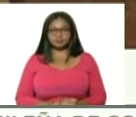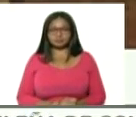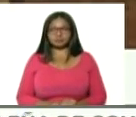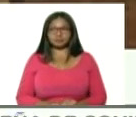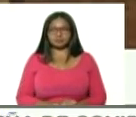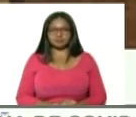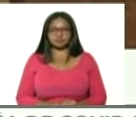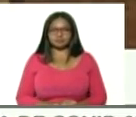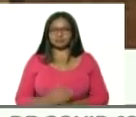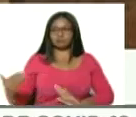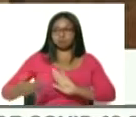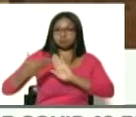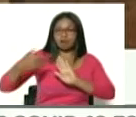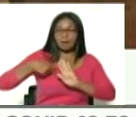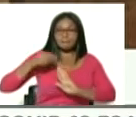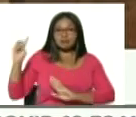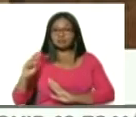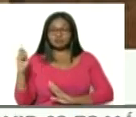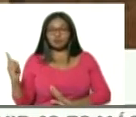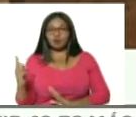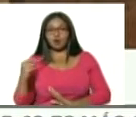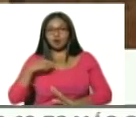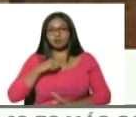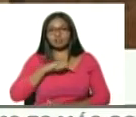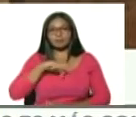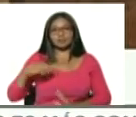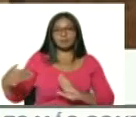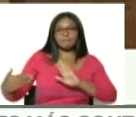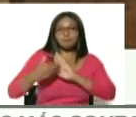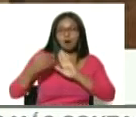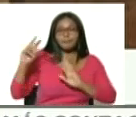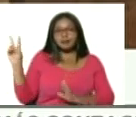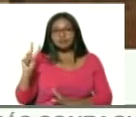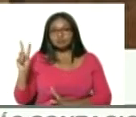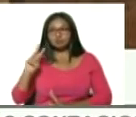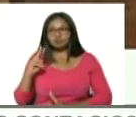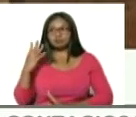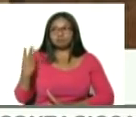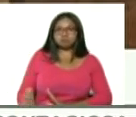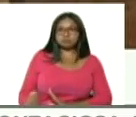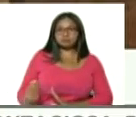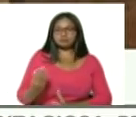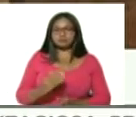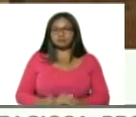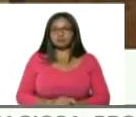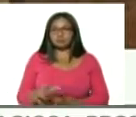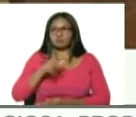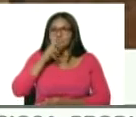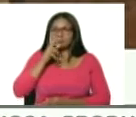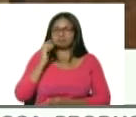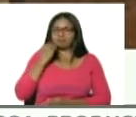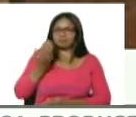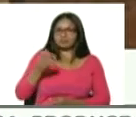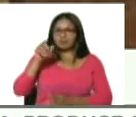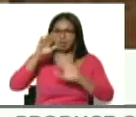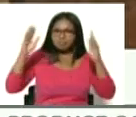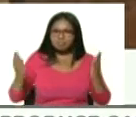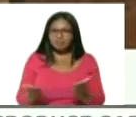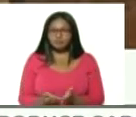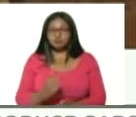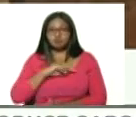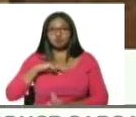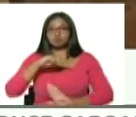Que se mete con Venezuela se seca, ¿oyeron? Se secan, cloacas del mundo. Y nosotros lo que hicimos fue